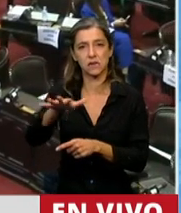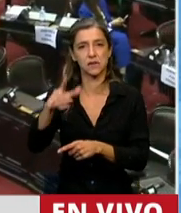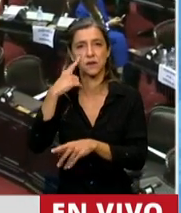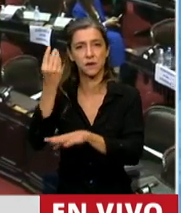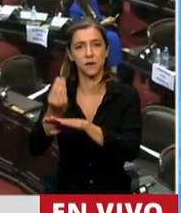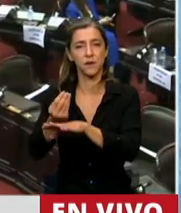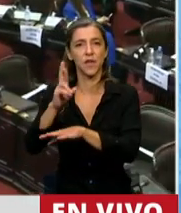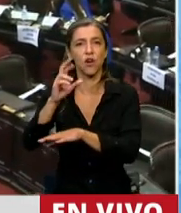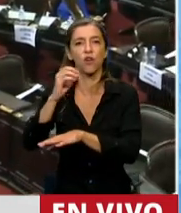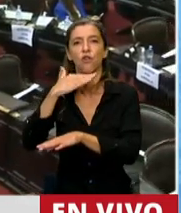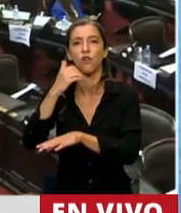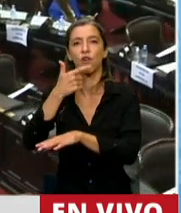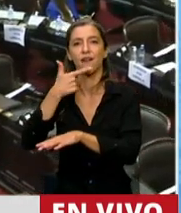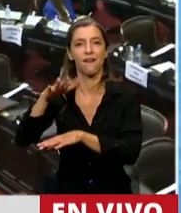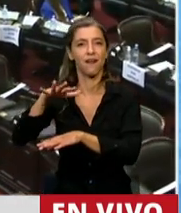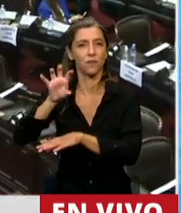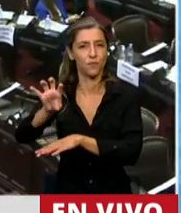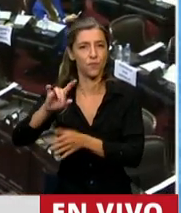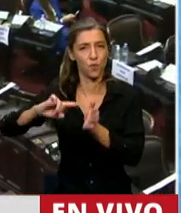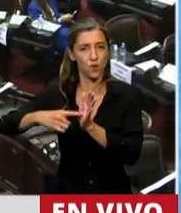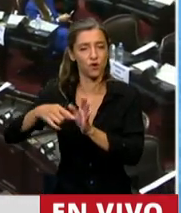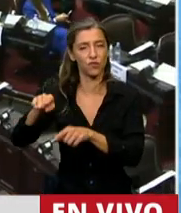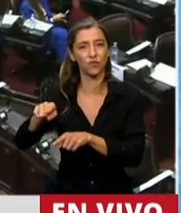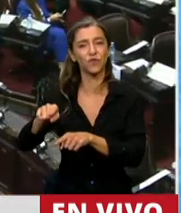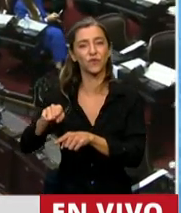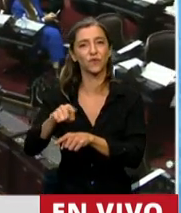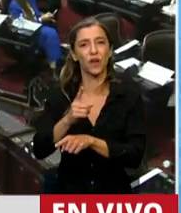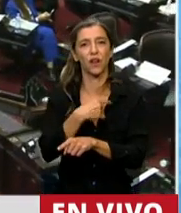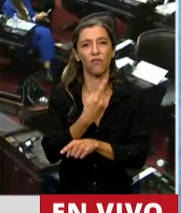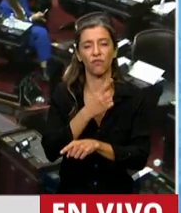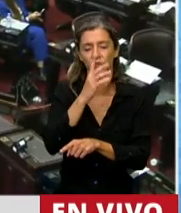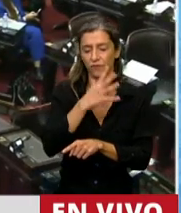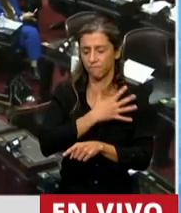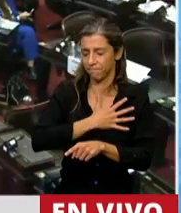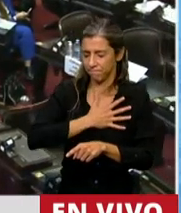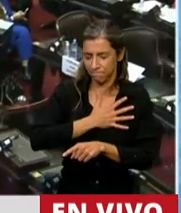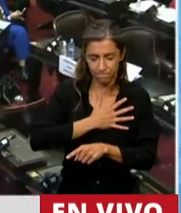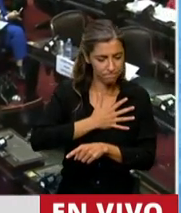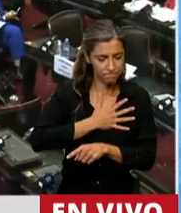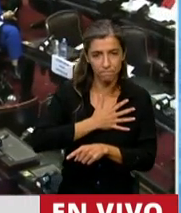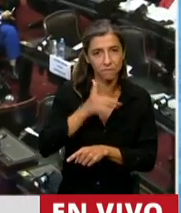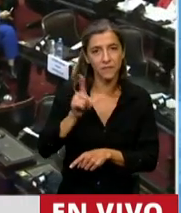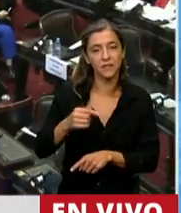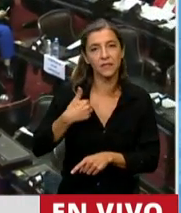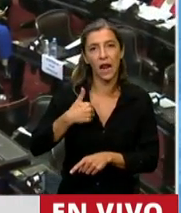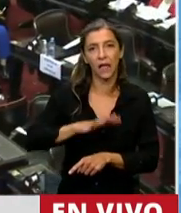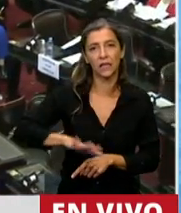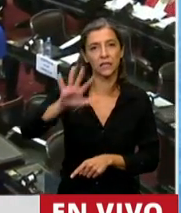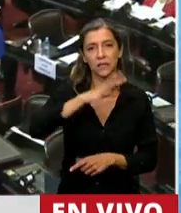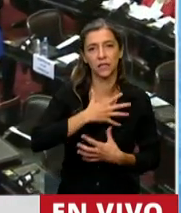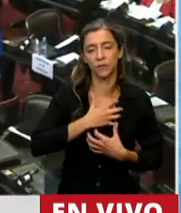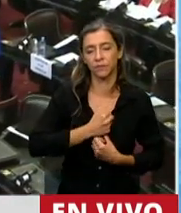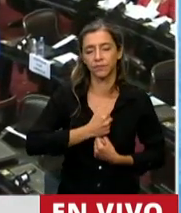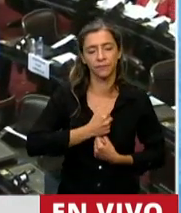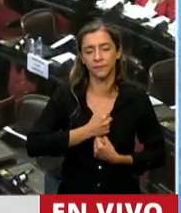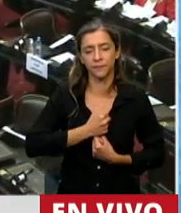Aires. Una enorme indignación que recorre el país, a su familia, a